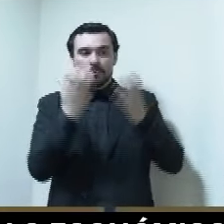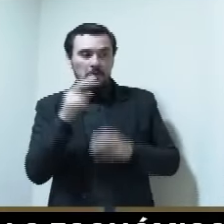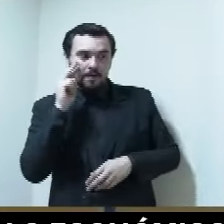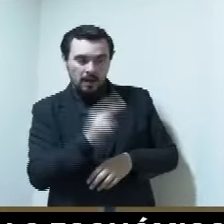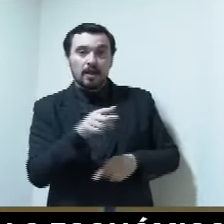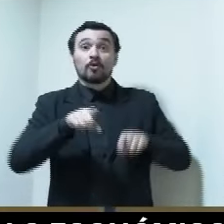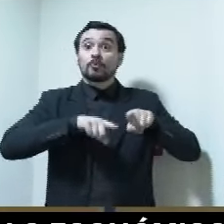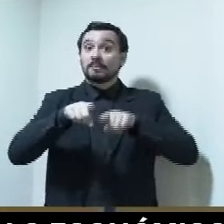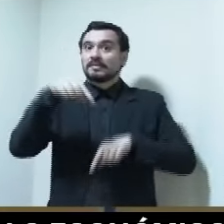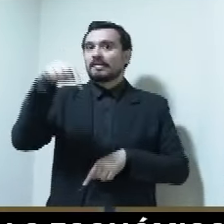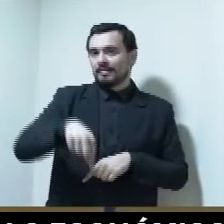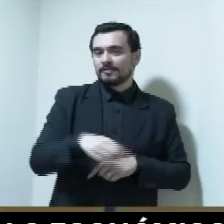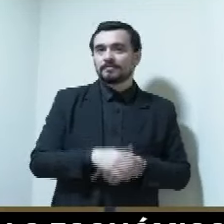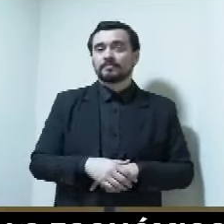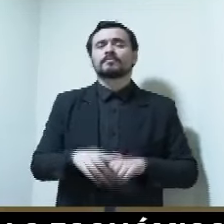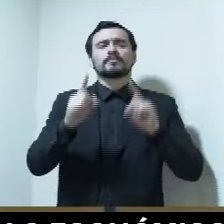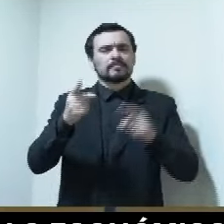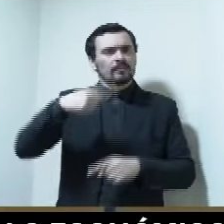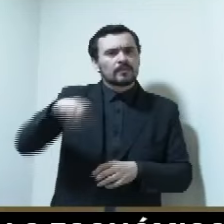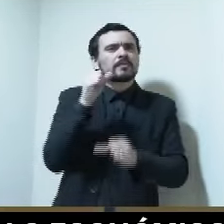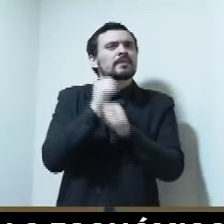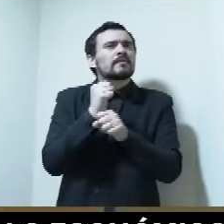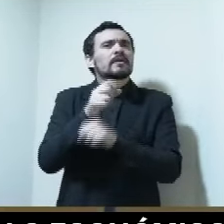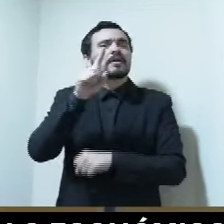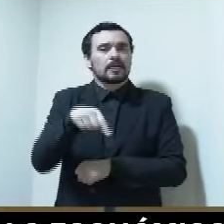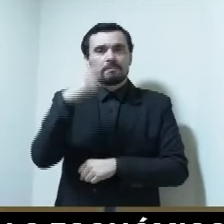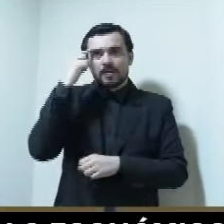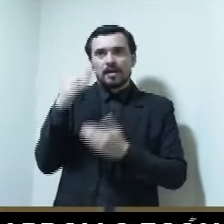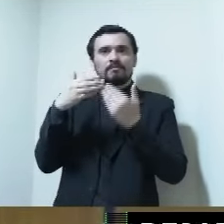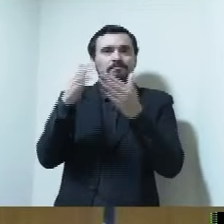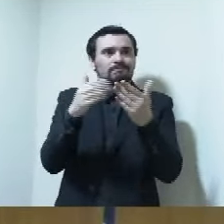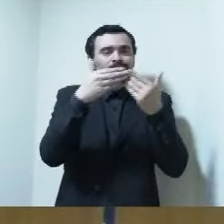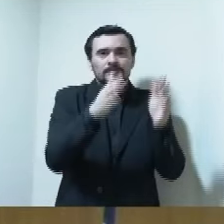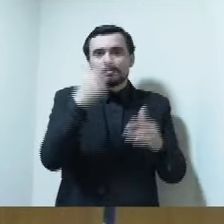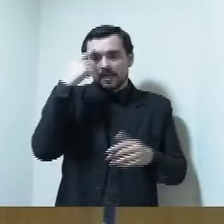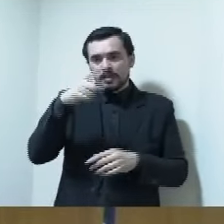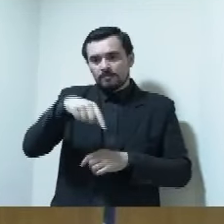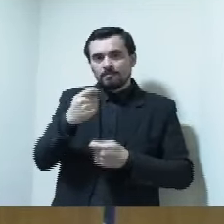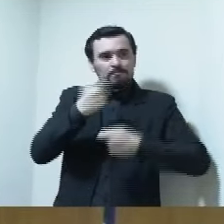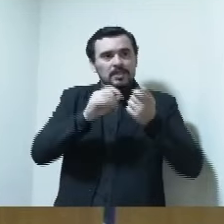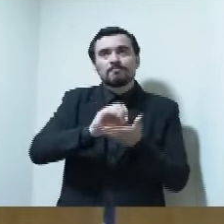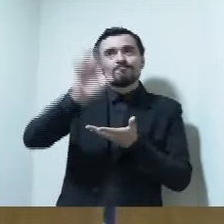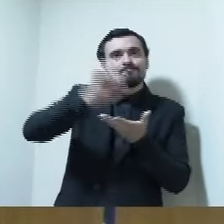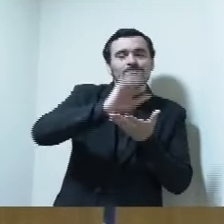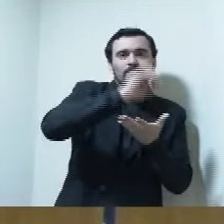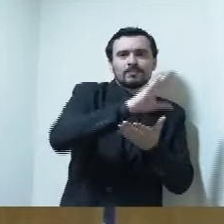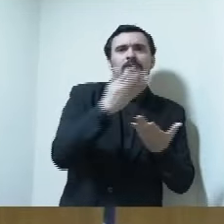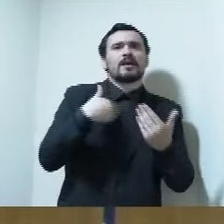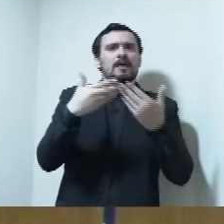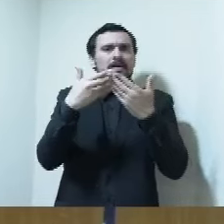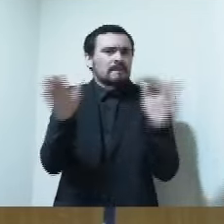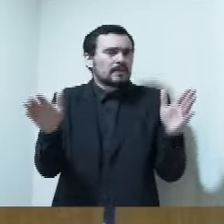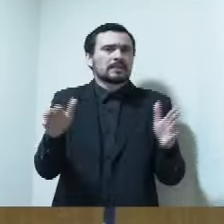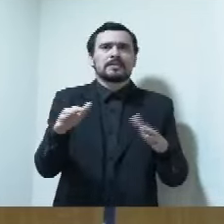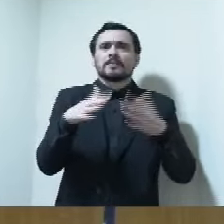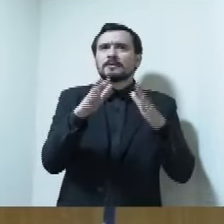mundial. También trabajamos incansablemente para abrir mercados para nuestros productos. Hemos alcanzado la reapertura del mercado